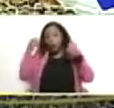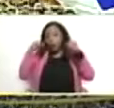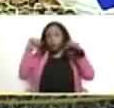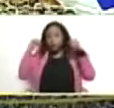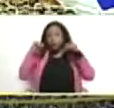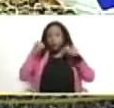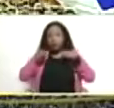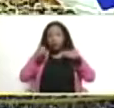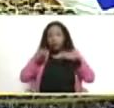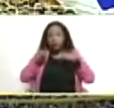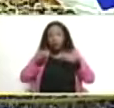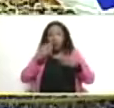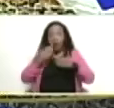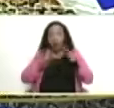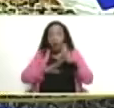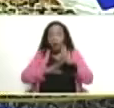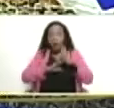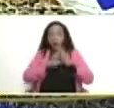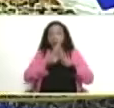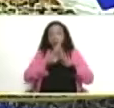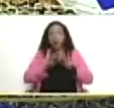va,